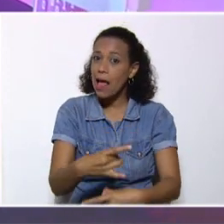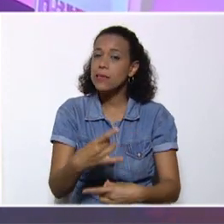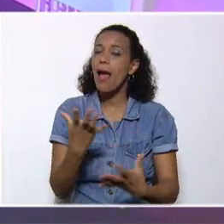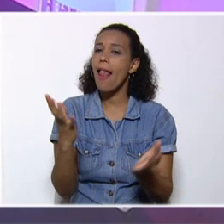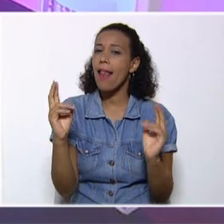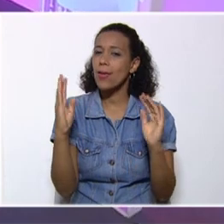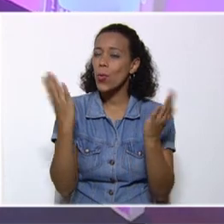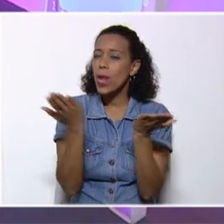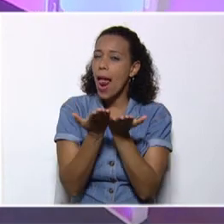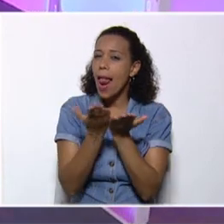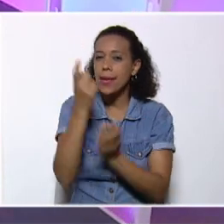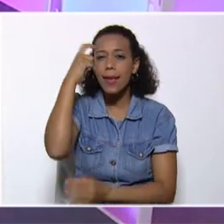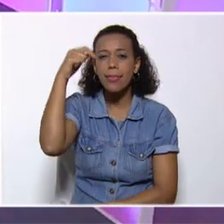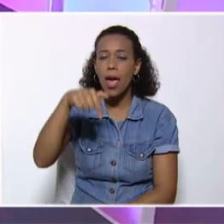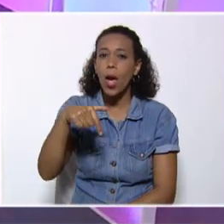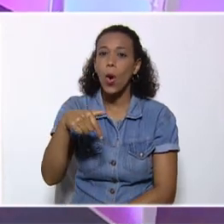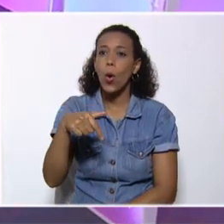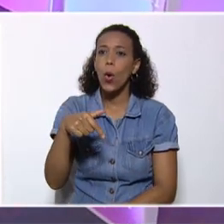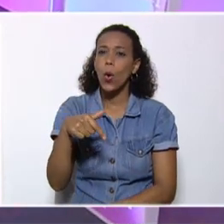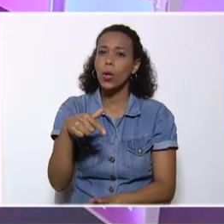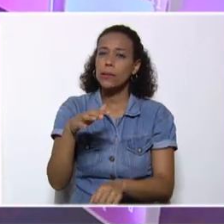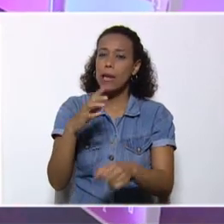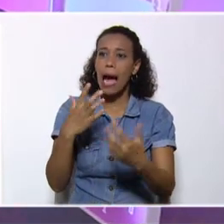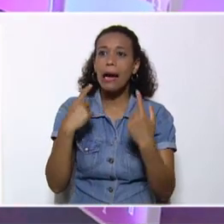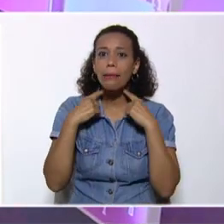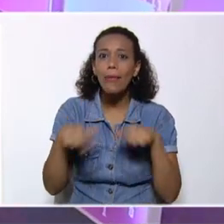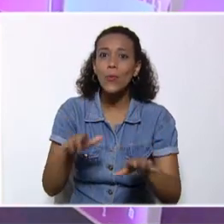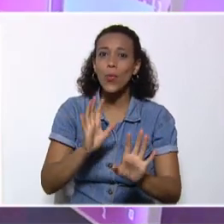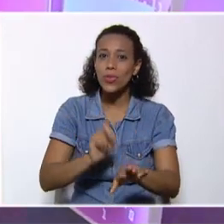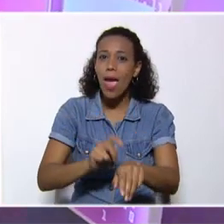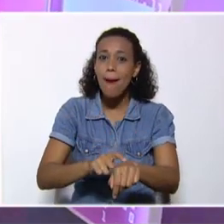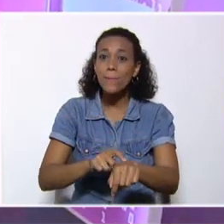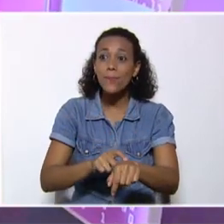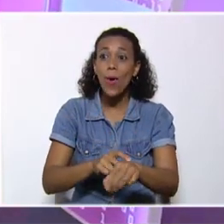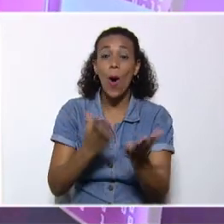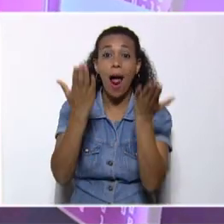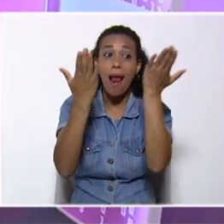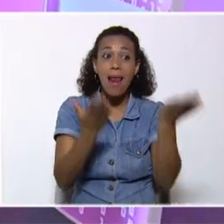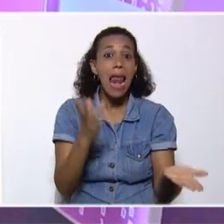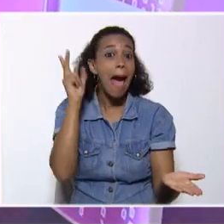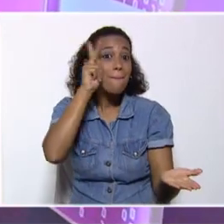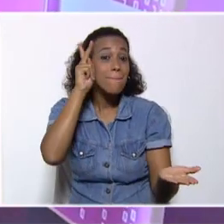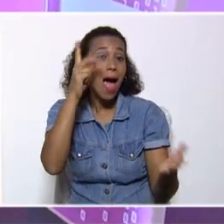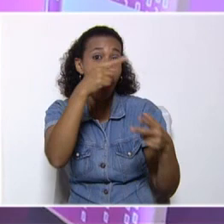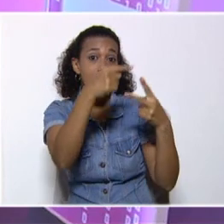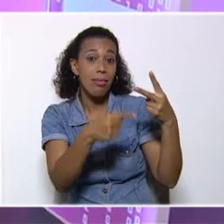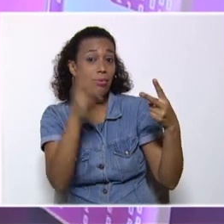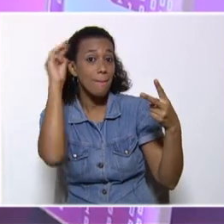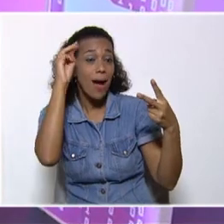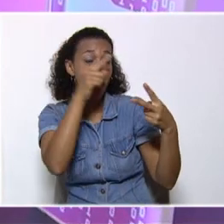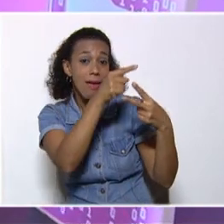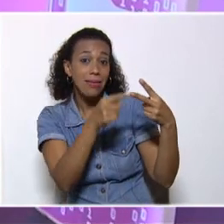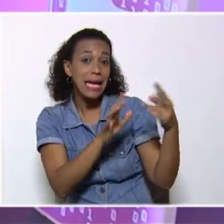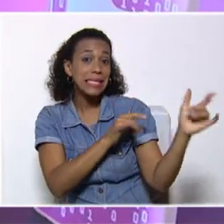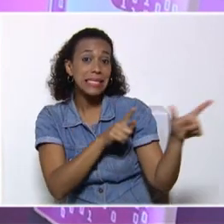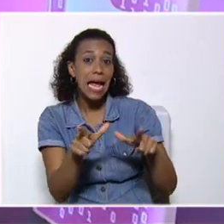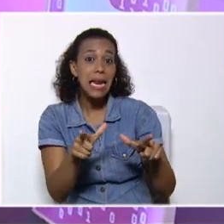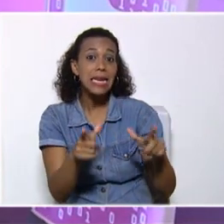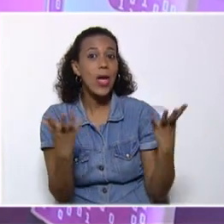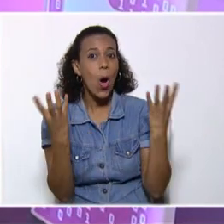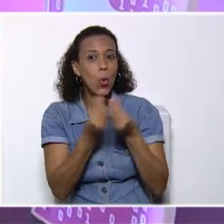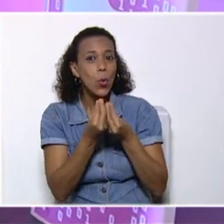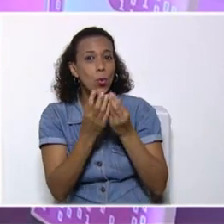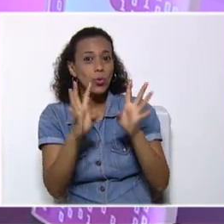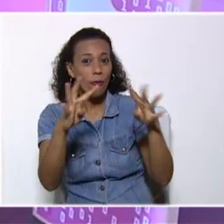la clase de hoy, y yo no le quiero quitar más tiempo a nuestras maestras, que ya están en el set principal de cada familia una escuela, así que junto a